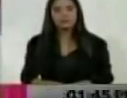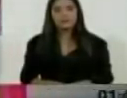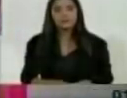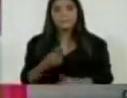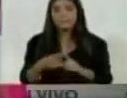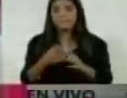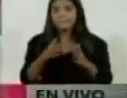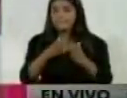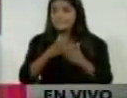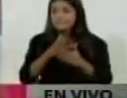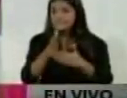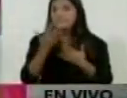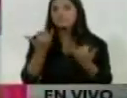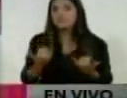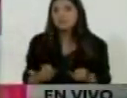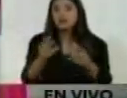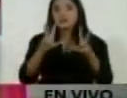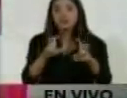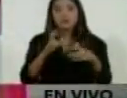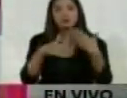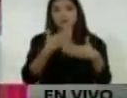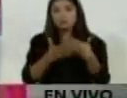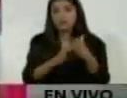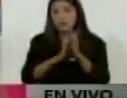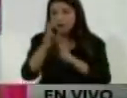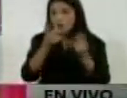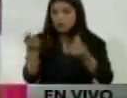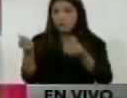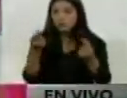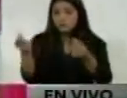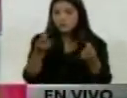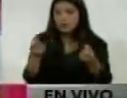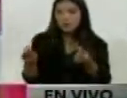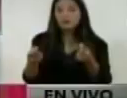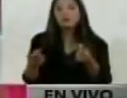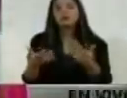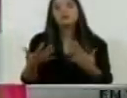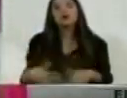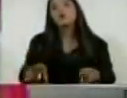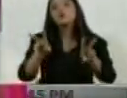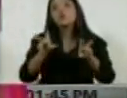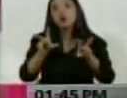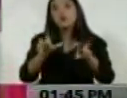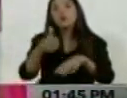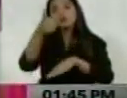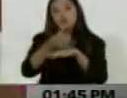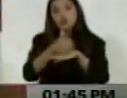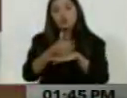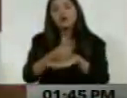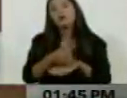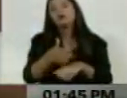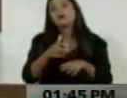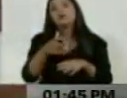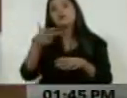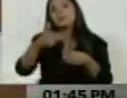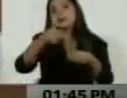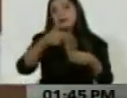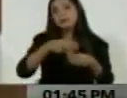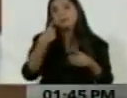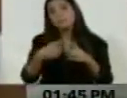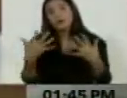sintonía con esta línea de recuperación económica, el nombramiento de la nueva Junta Directiva de PDVSA y la